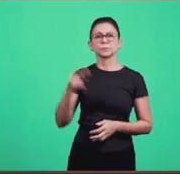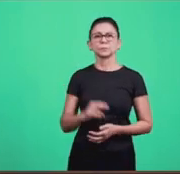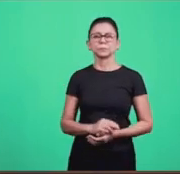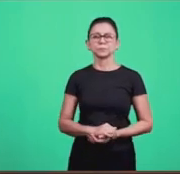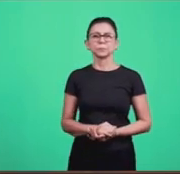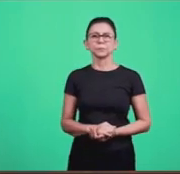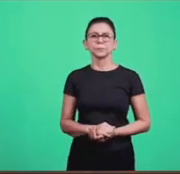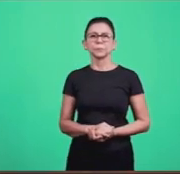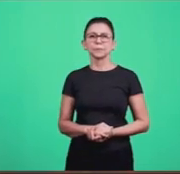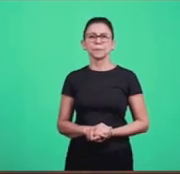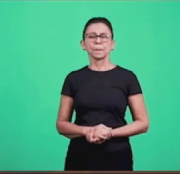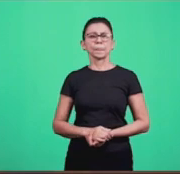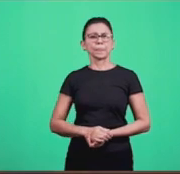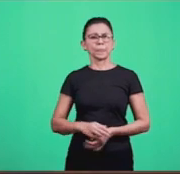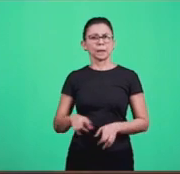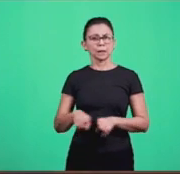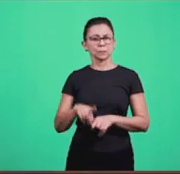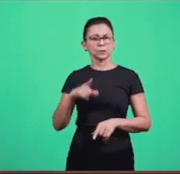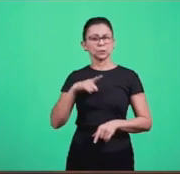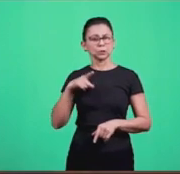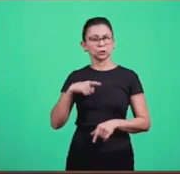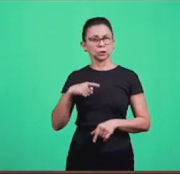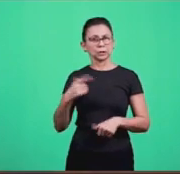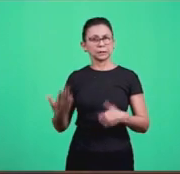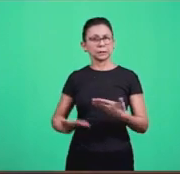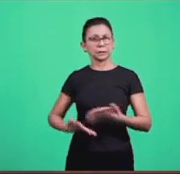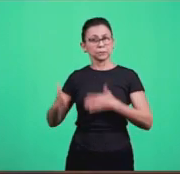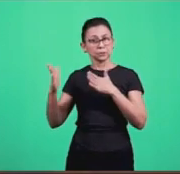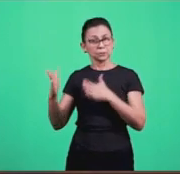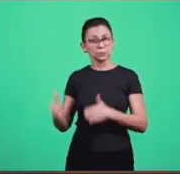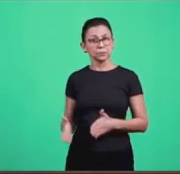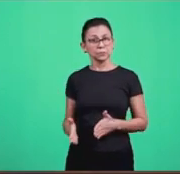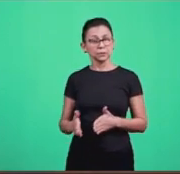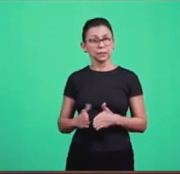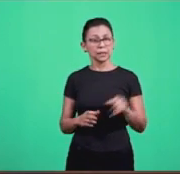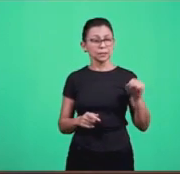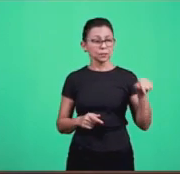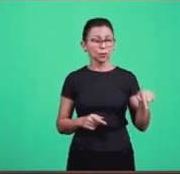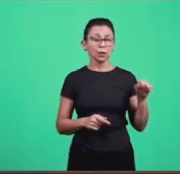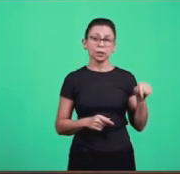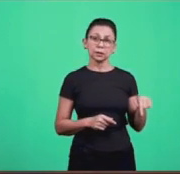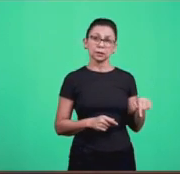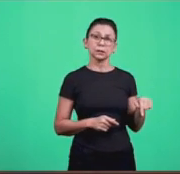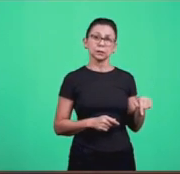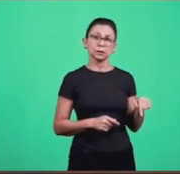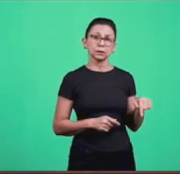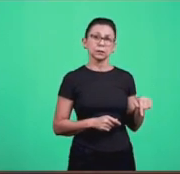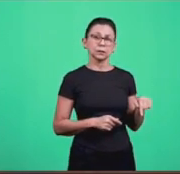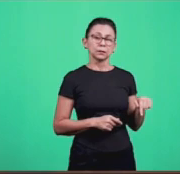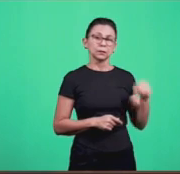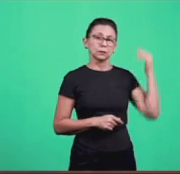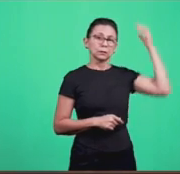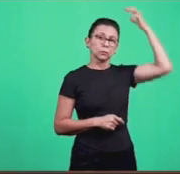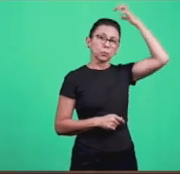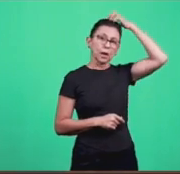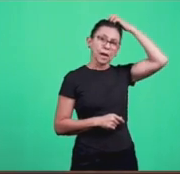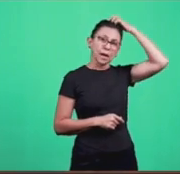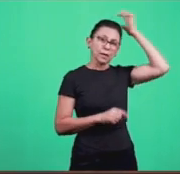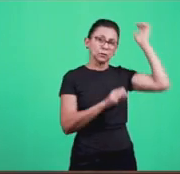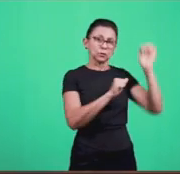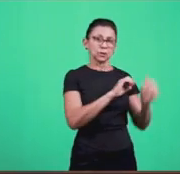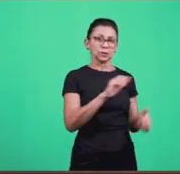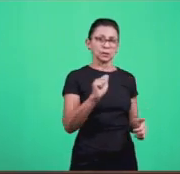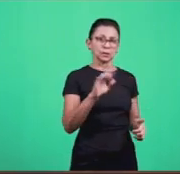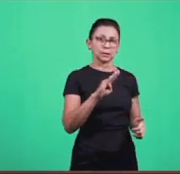parte del Señor, un mensaje. Habían siervos fieles aún en el reino de Acab, así como hoy